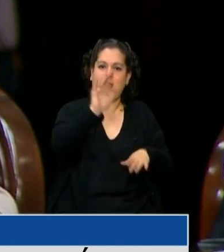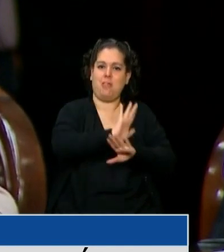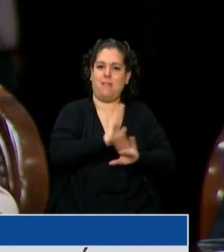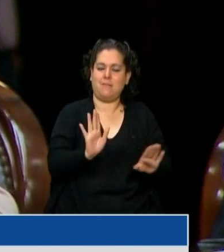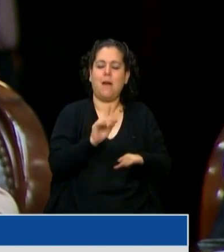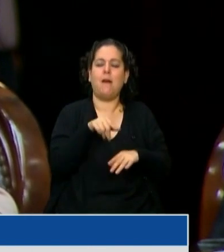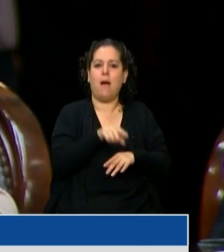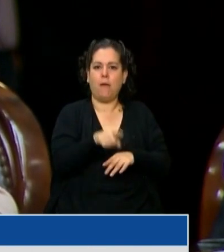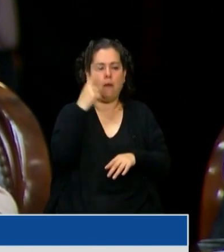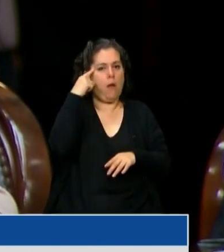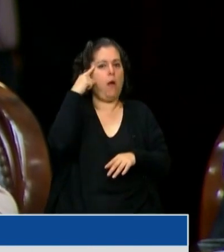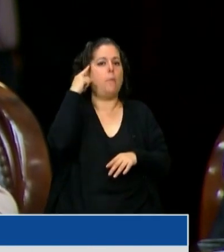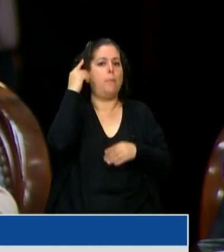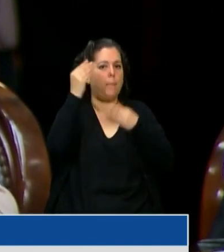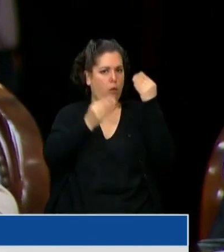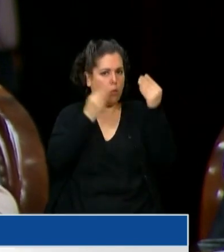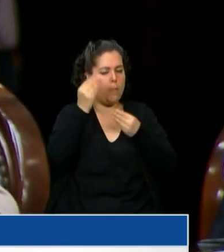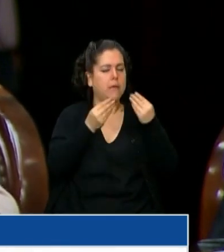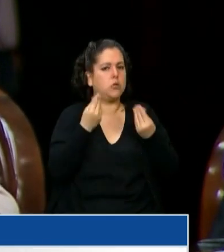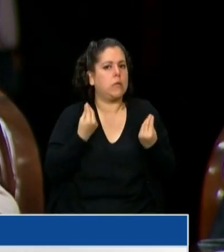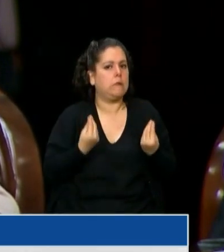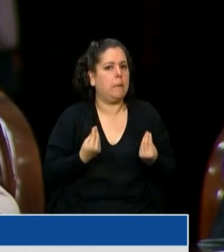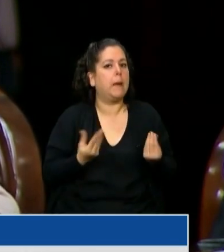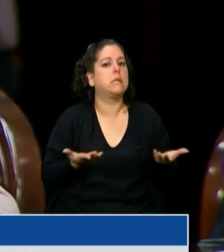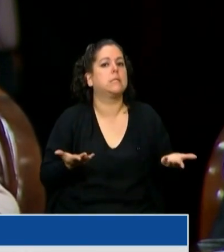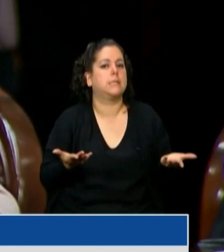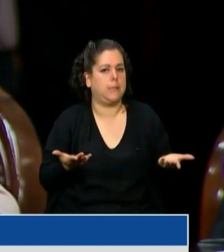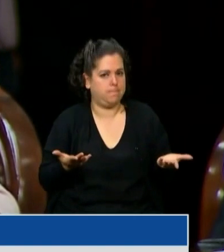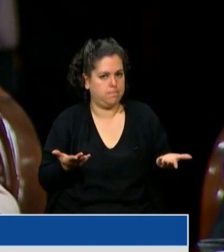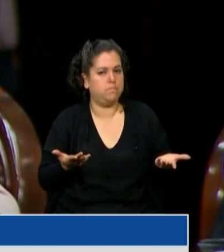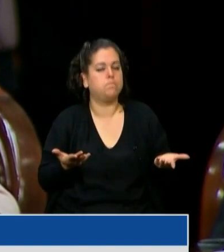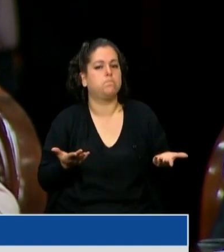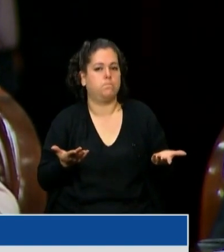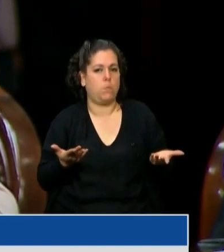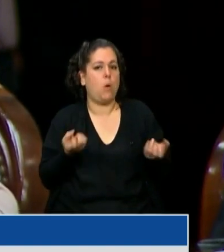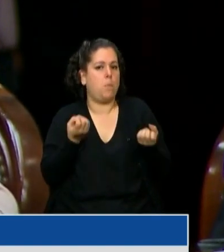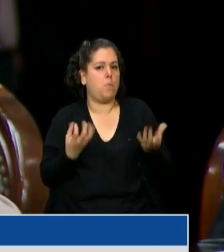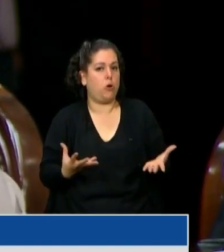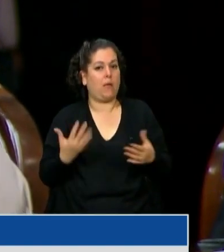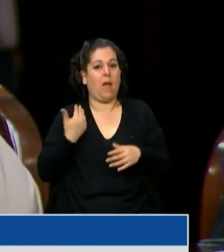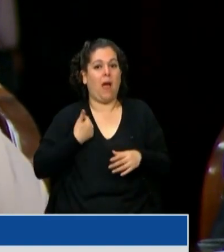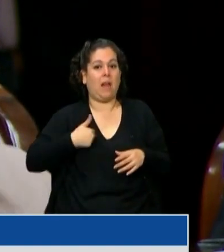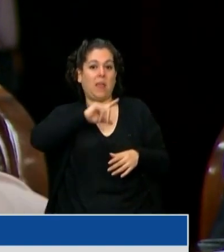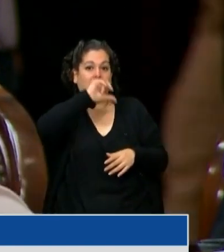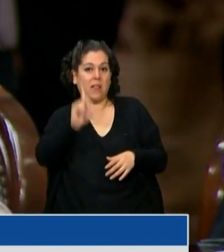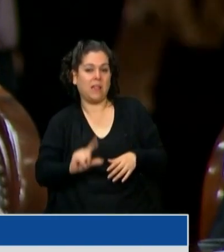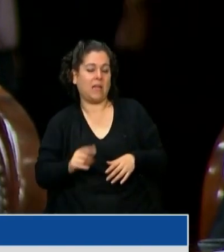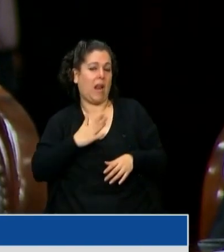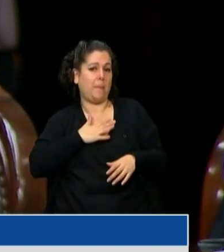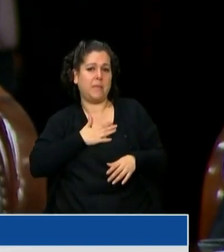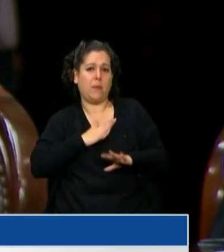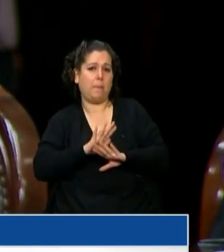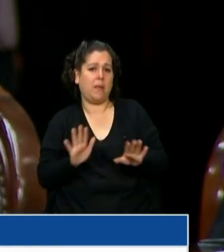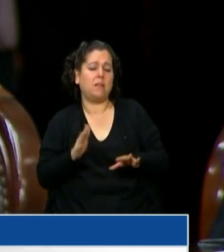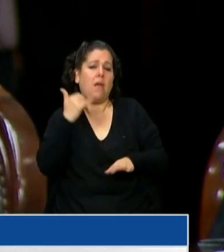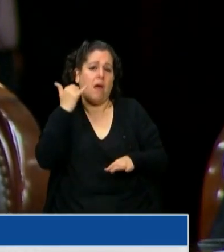esta preocupación de qué pasa, ¿no? Porque en la Argentina, lamentablemente,